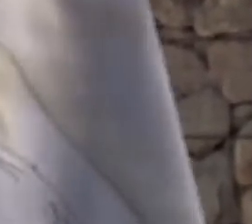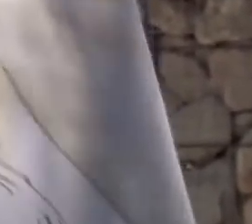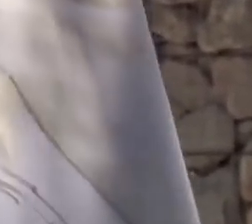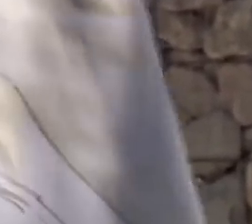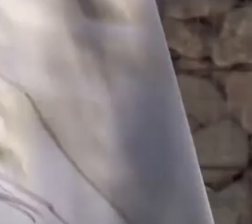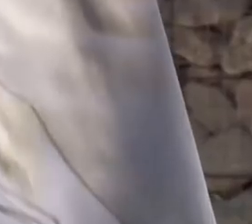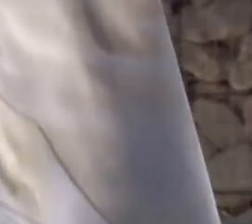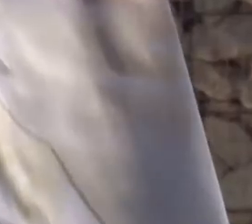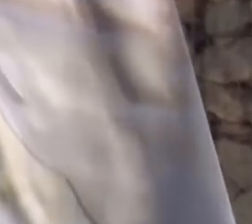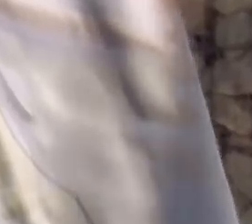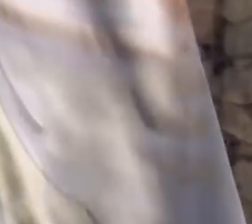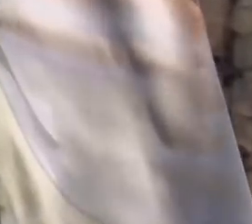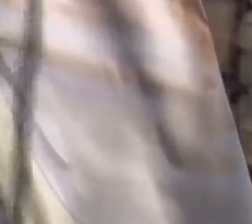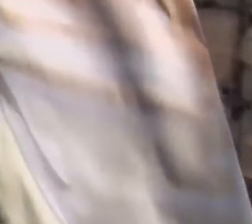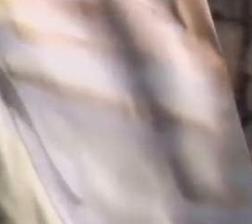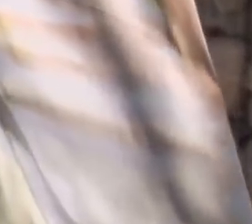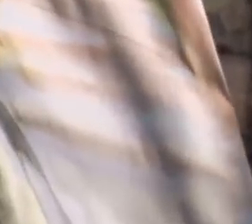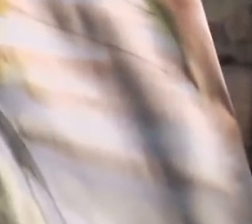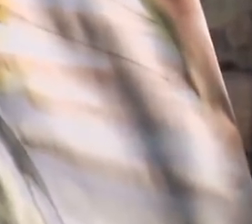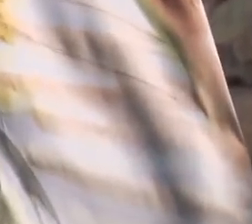campesino luchador,